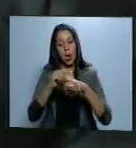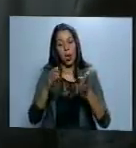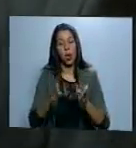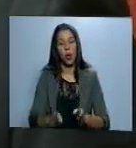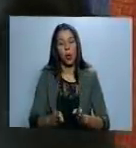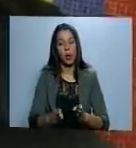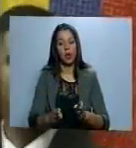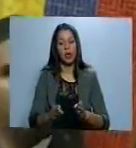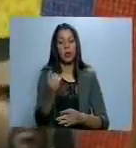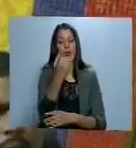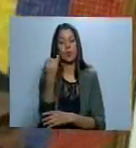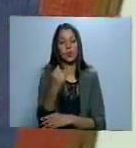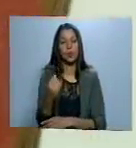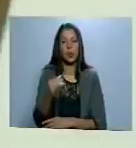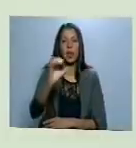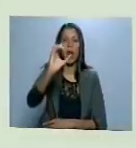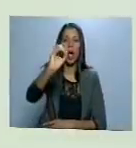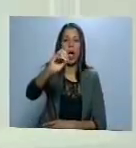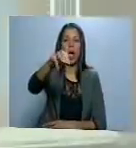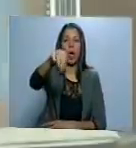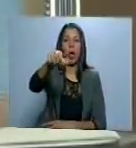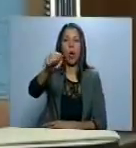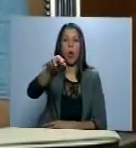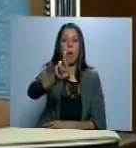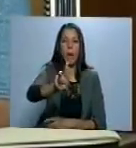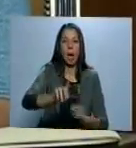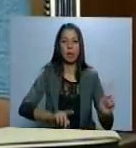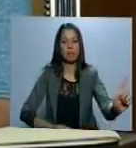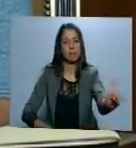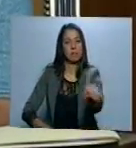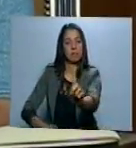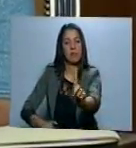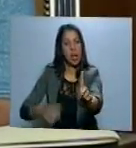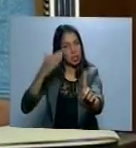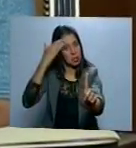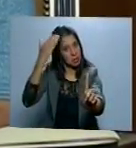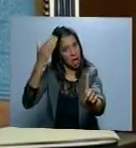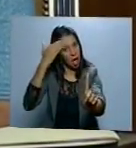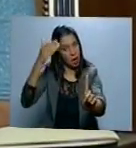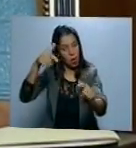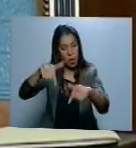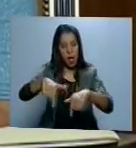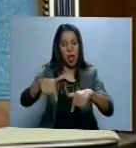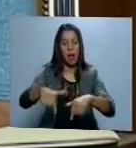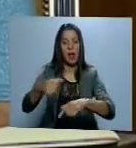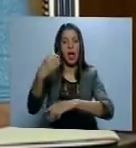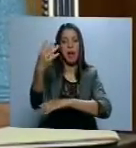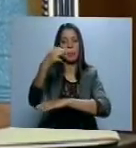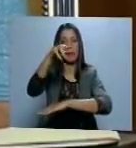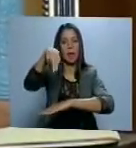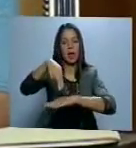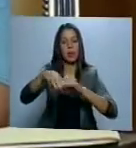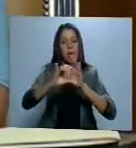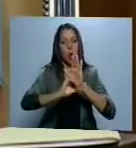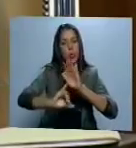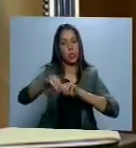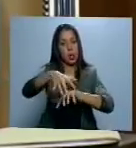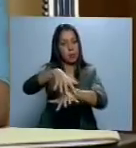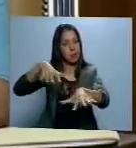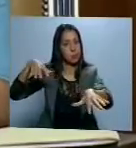Zulia, Omar Prieto Fernández, a la tribuna de oradores para que dirija un saludo a esta asamblea plenipotencial.